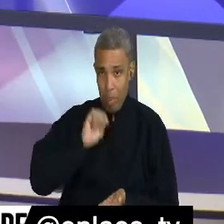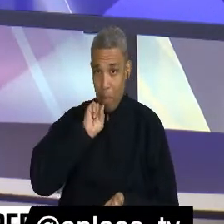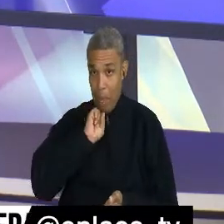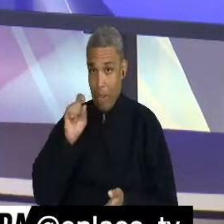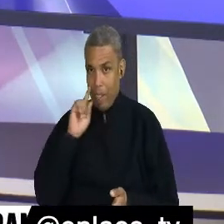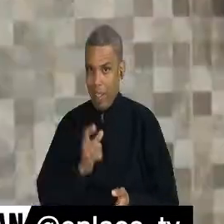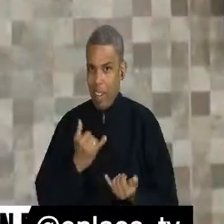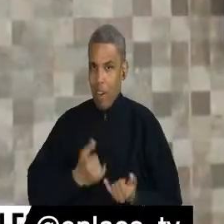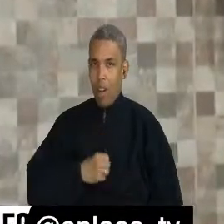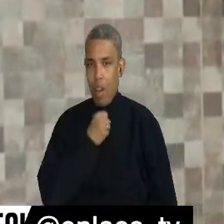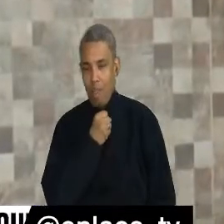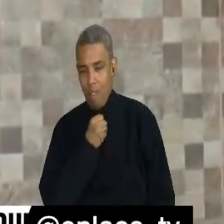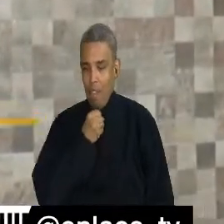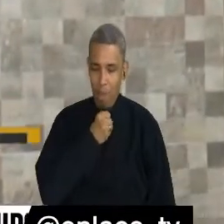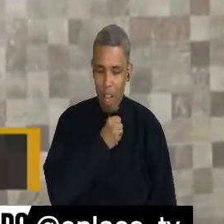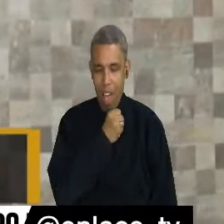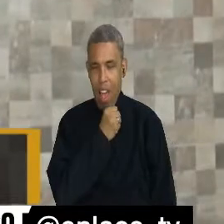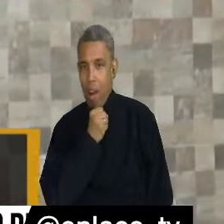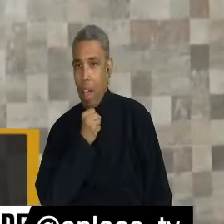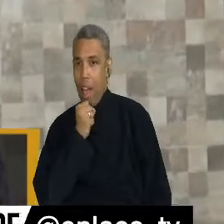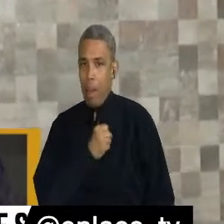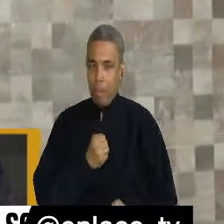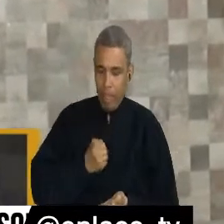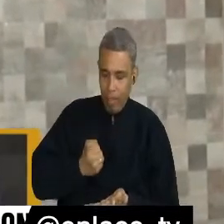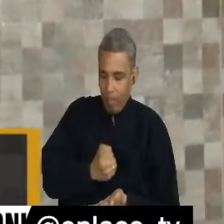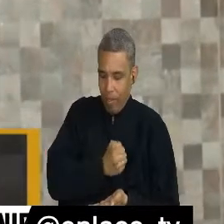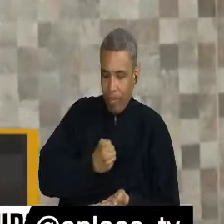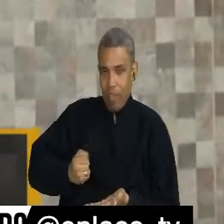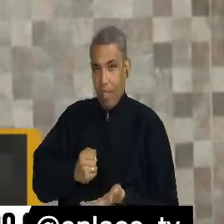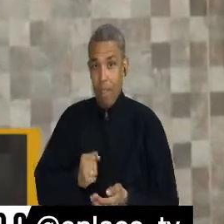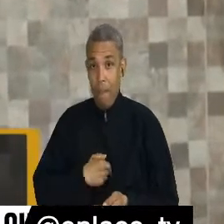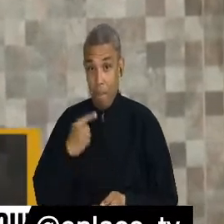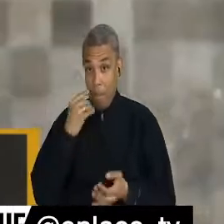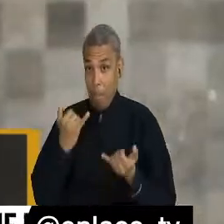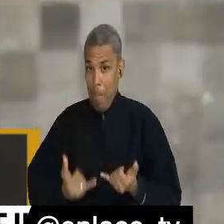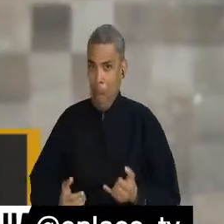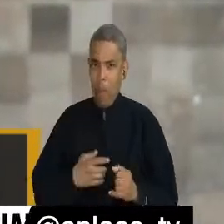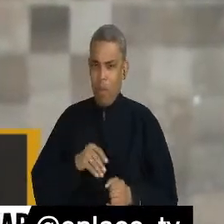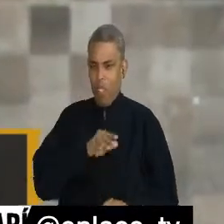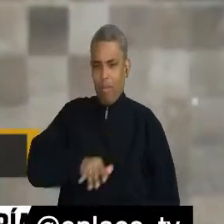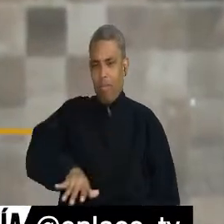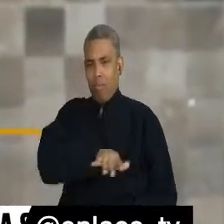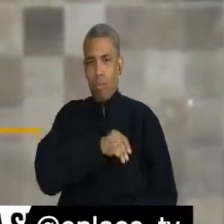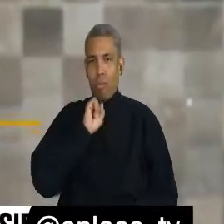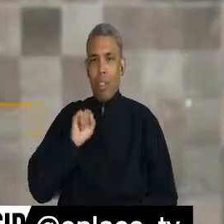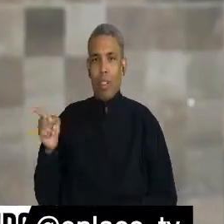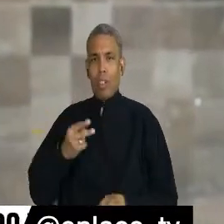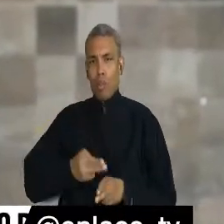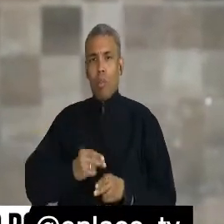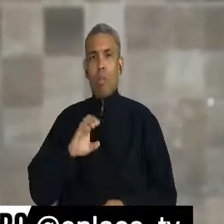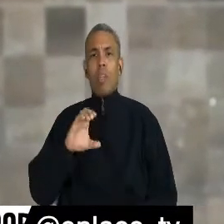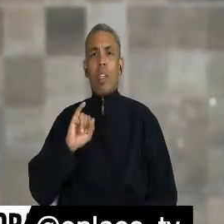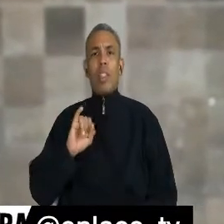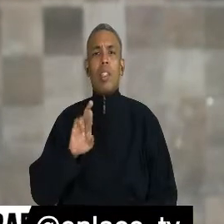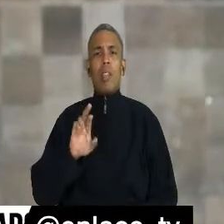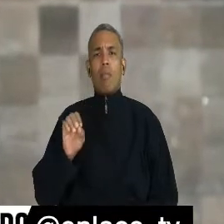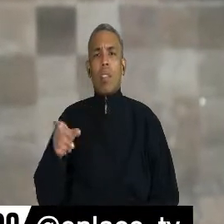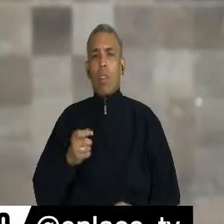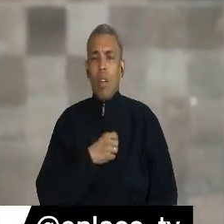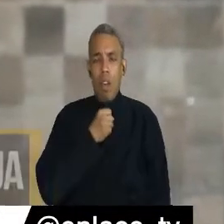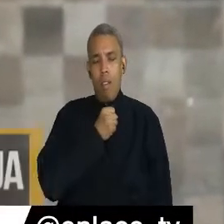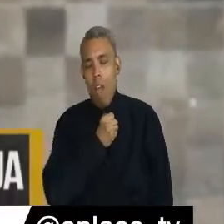corazones. El género de la salsa romántica se toma a los escenarios de la ciudad. Ese es Ciro Quiñones, con su voz espera cautivar